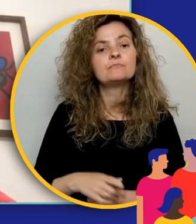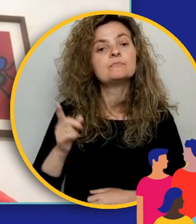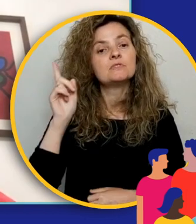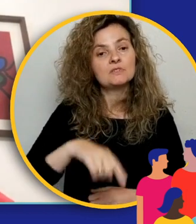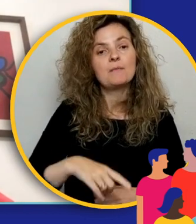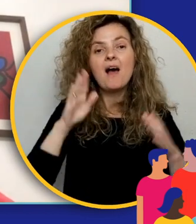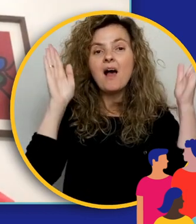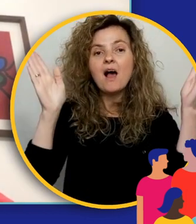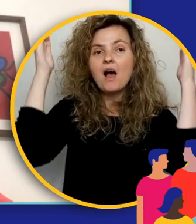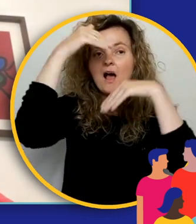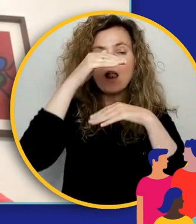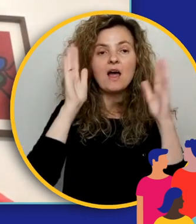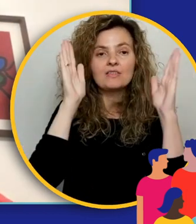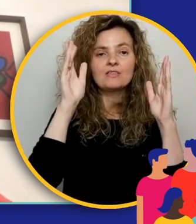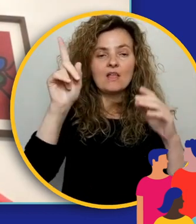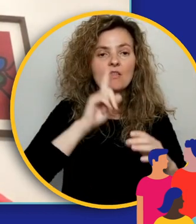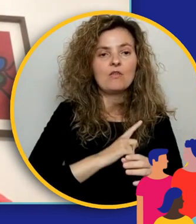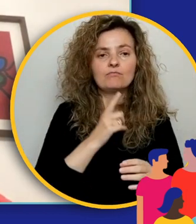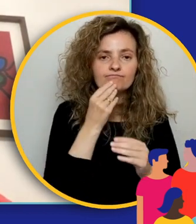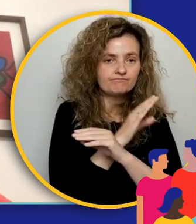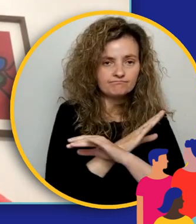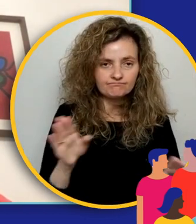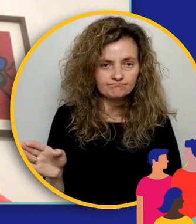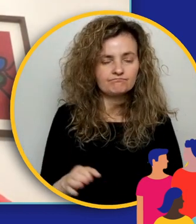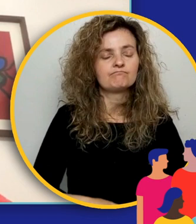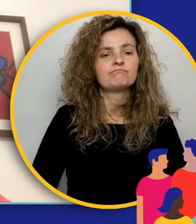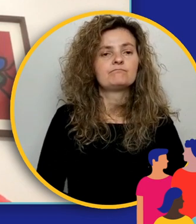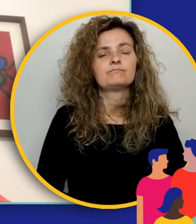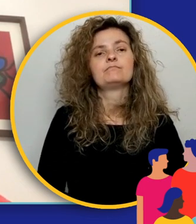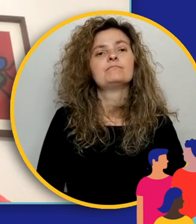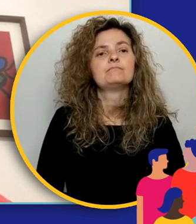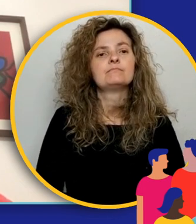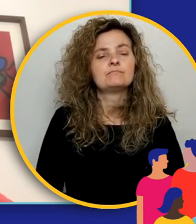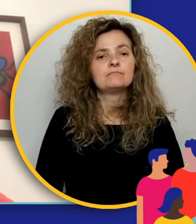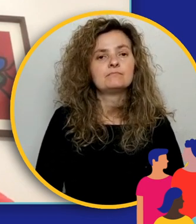y la atención es excelente.